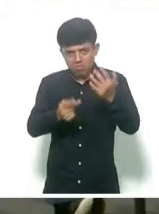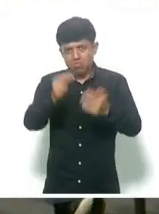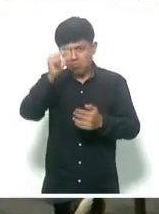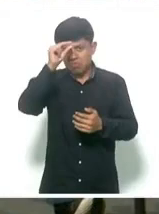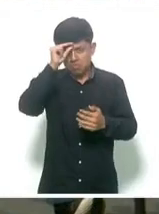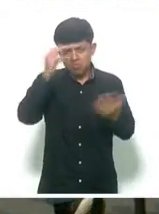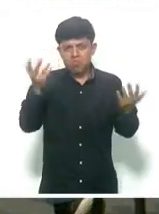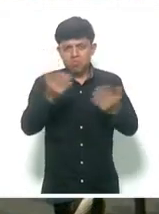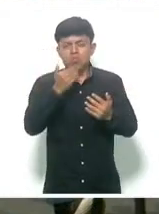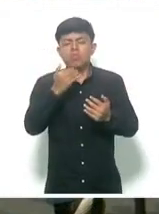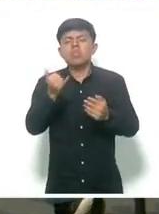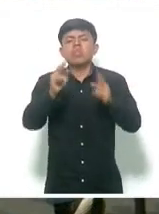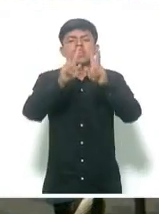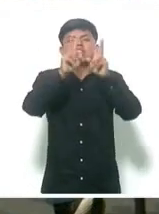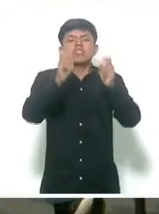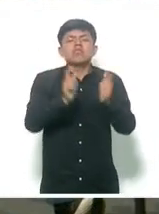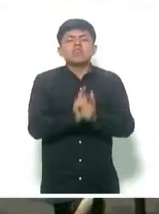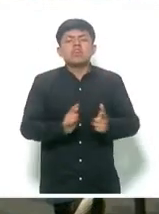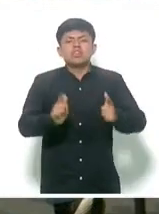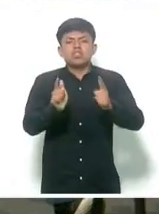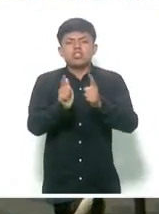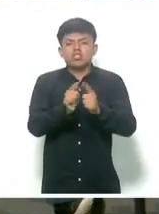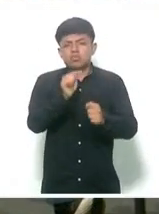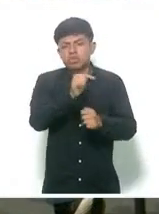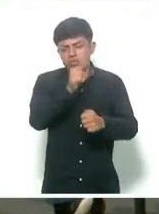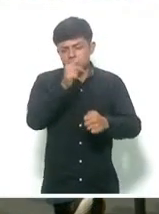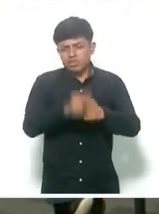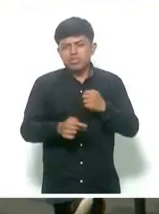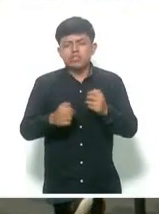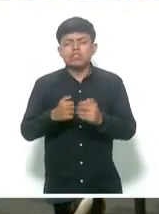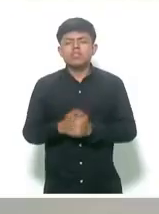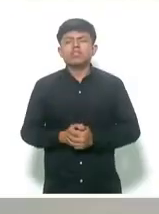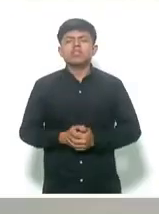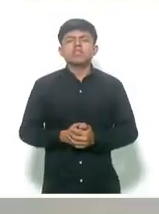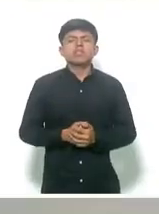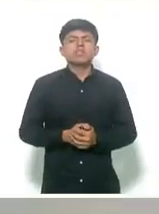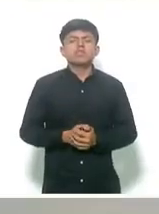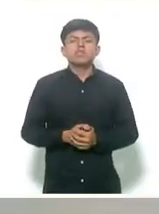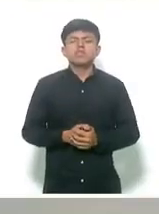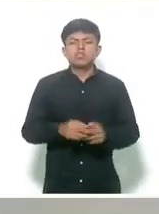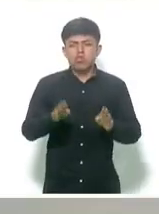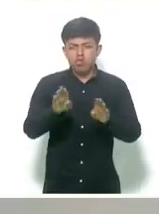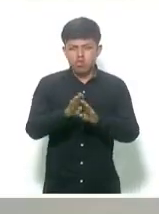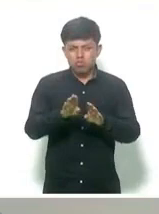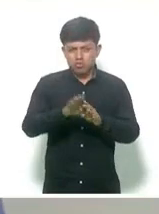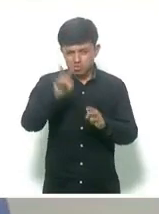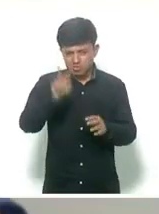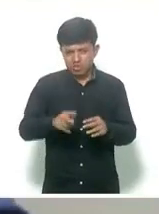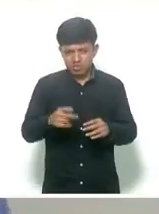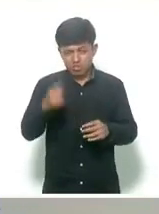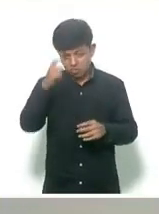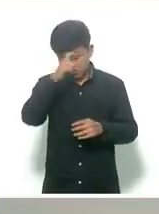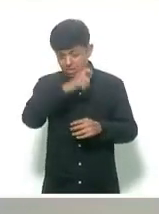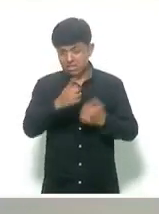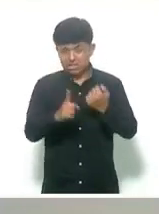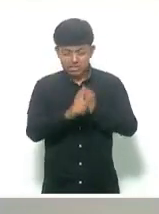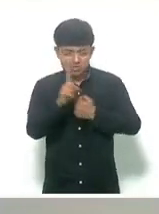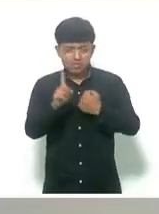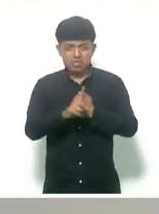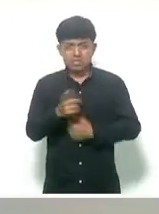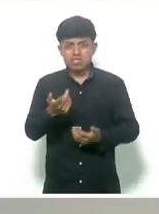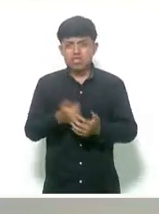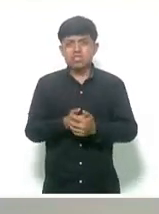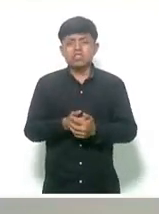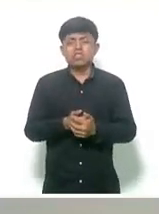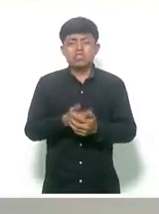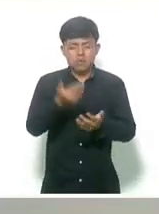en materia de delincuencia organizada a ver uno de los grandes eh o de las grandes situaciones que ayudan justamente parte de las estrategias